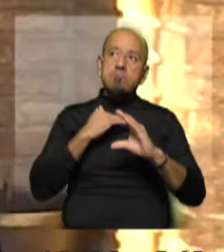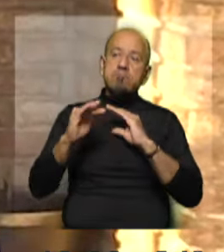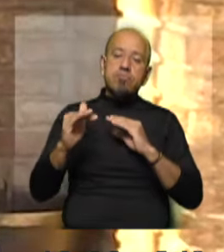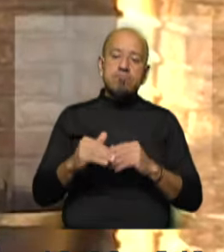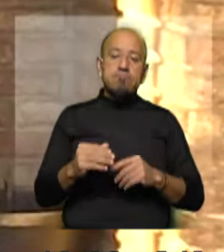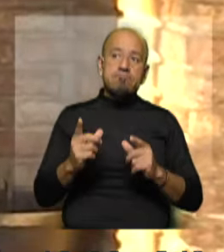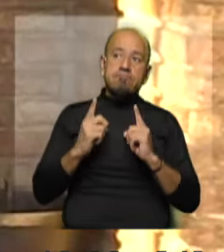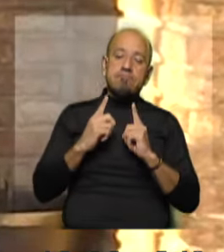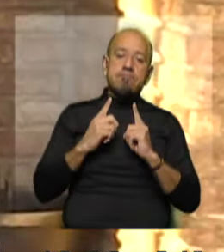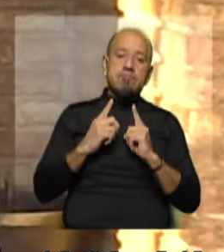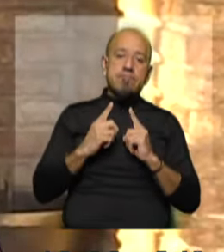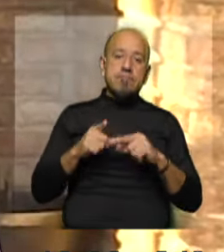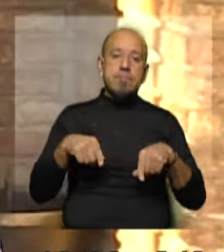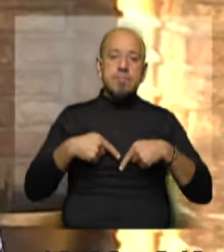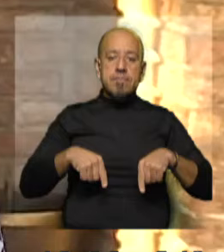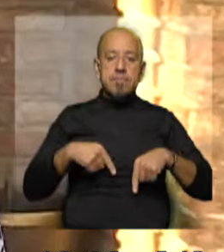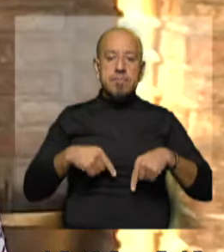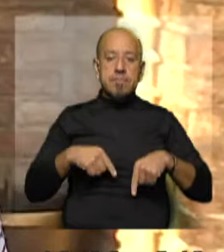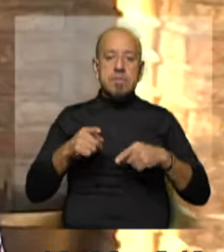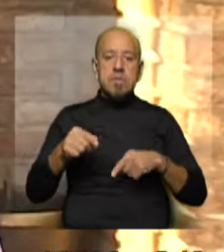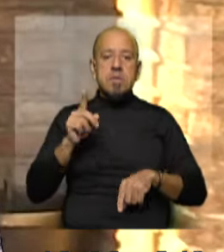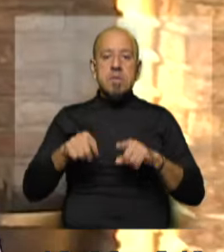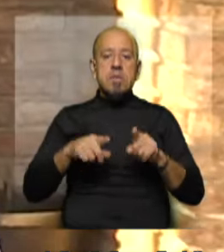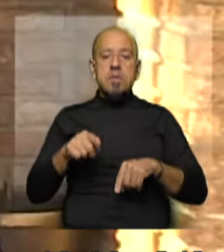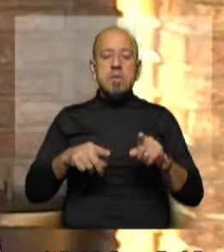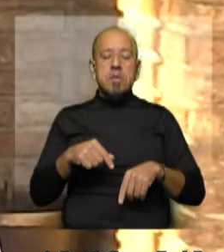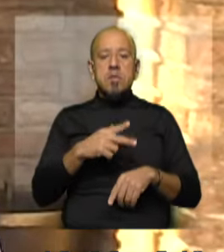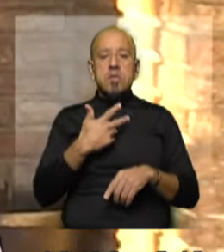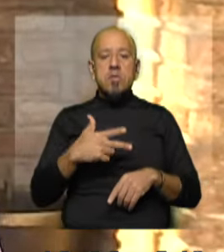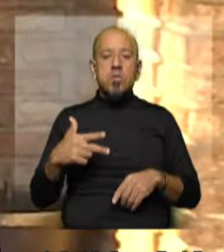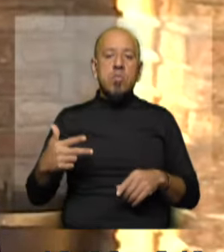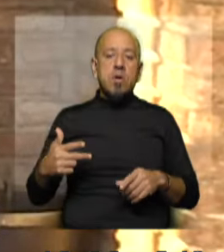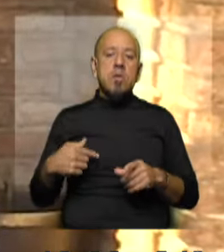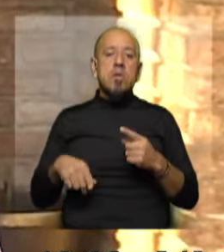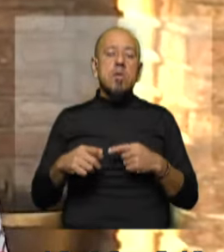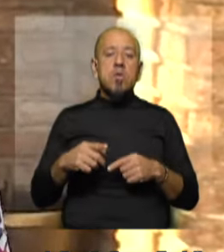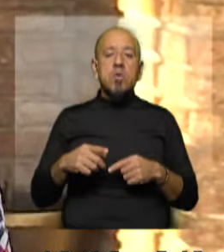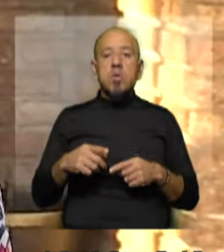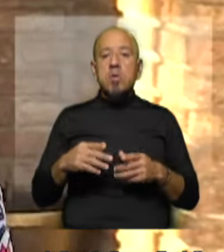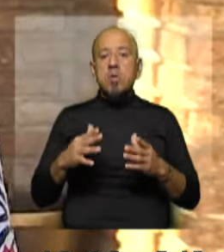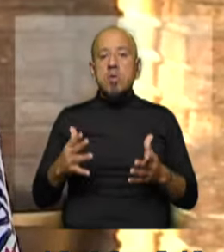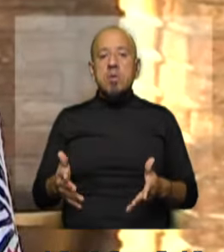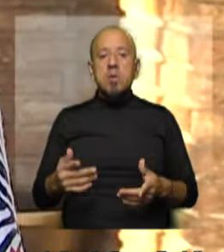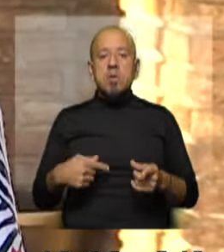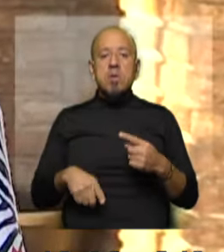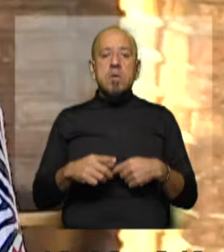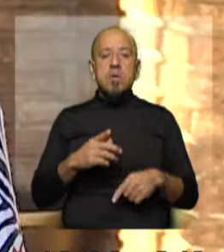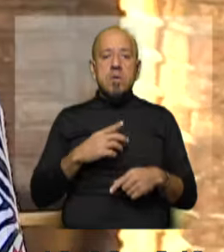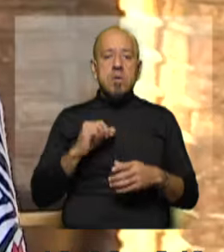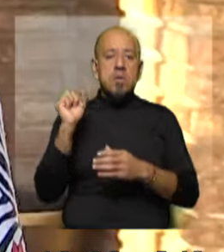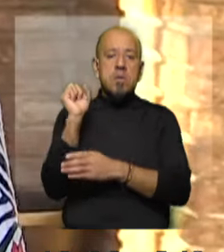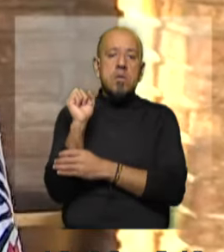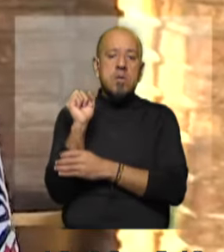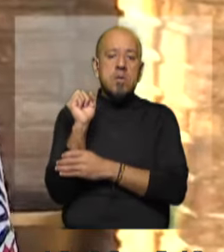por si la intendenta o los responsables de gestión humana querían tener algún ámbito para intercambiar y profundizar un poco la visión del